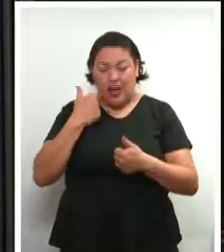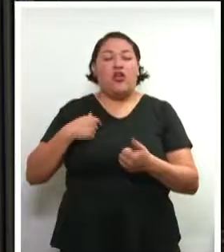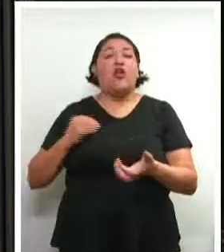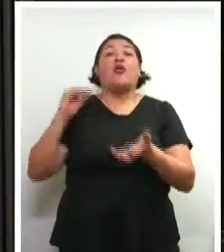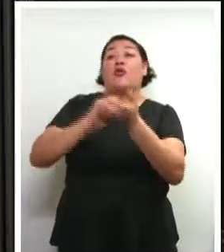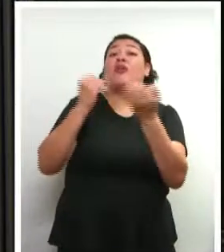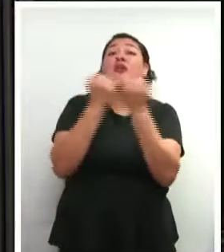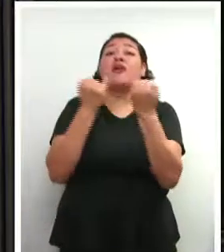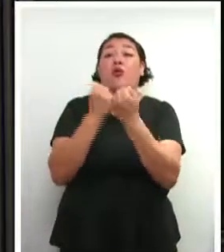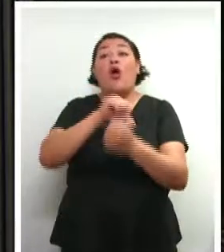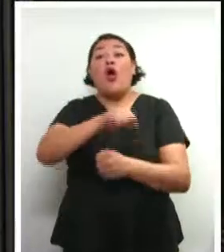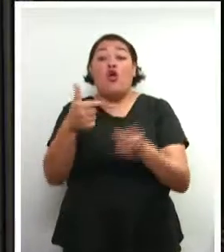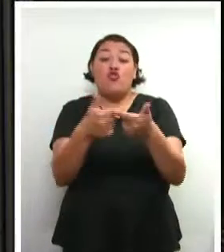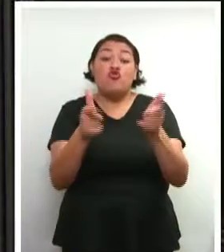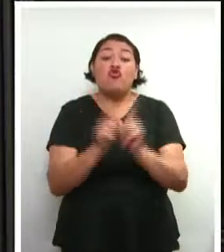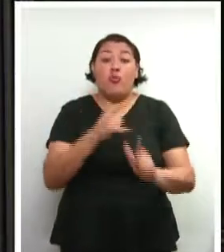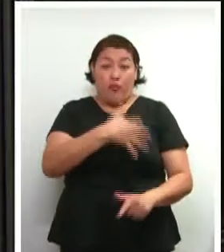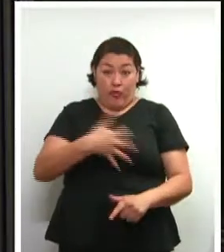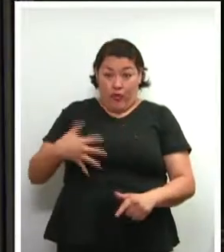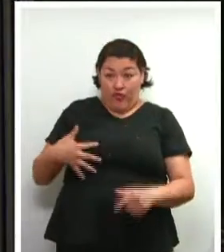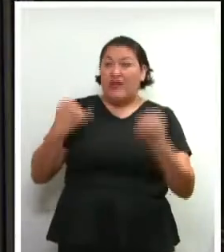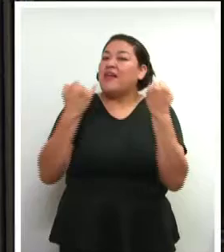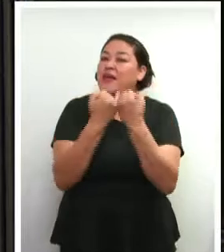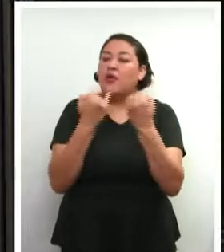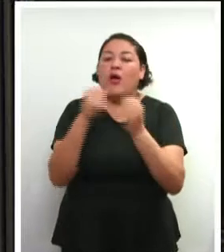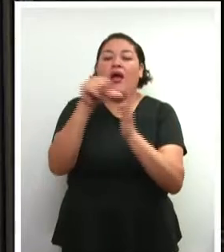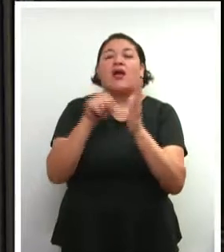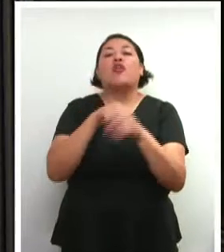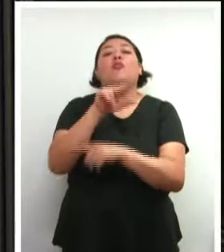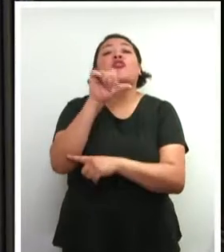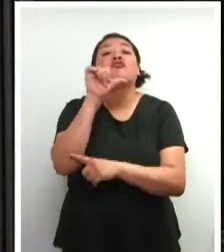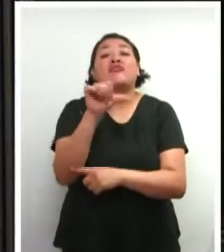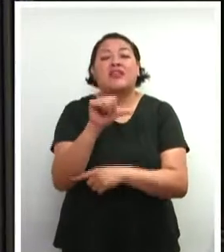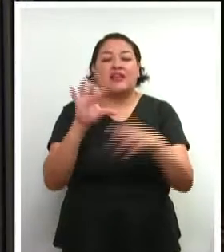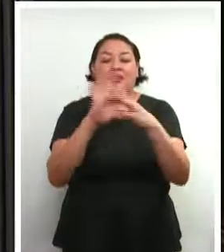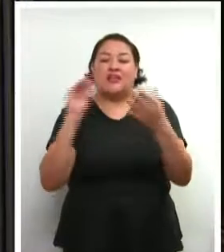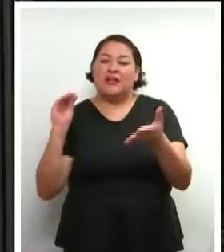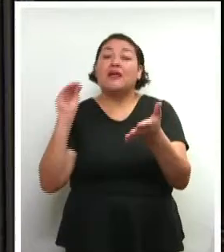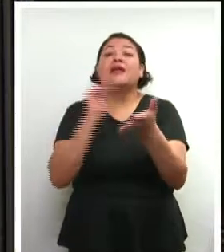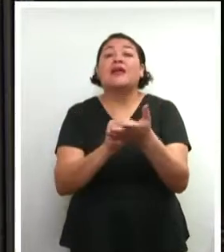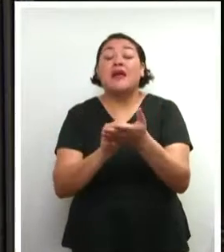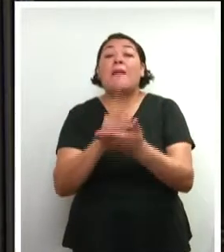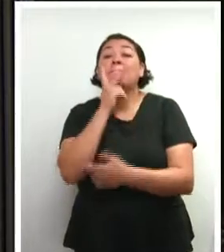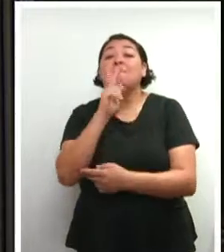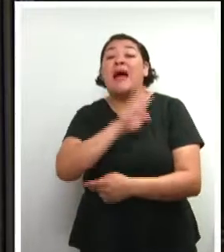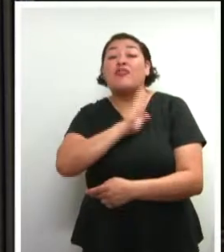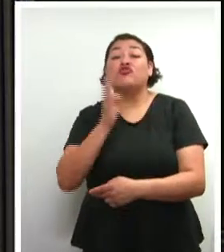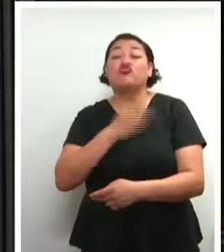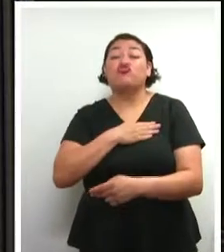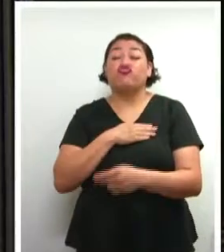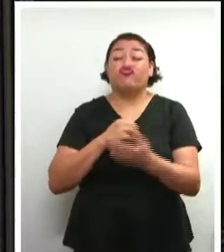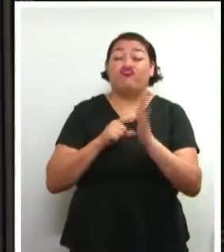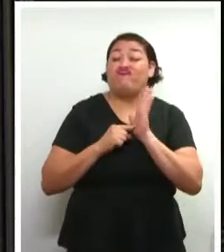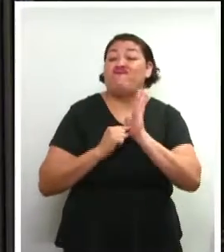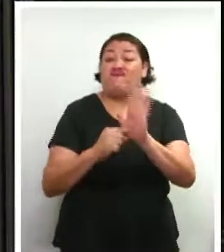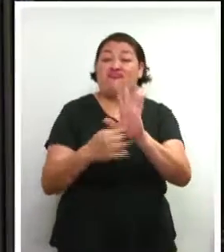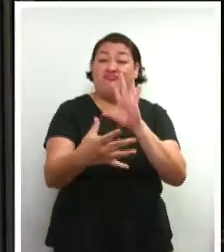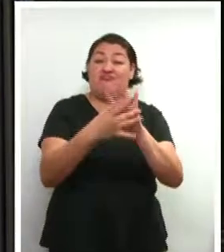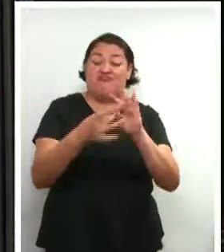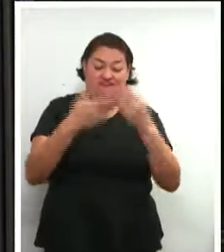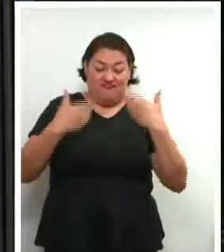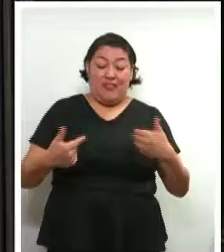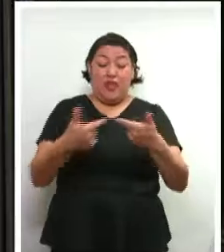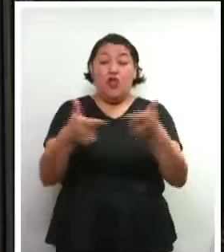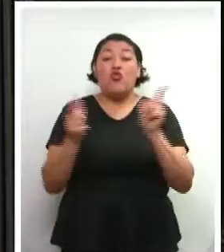lo referente a las llamadas minorías sexuales, solo propongo que el artículo 16 en cuestión se nombre con todas las letras el término que tanto nos ha costado quilatar para definirnos como una